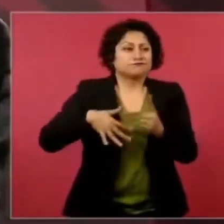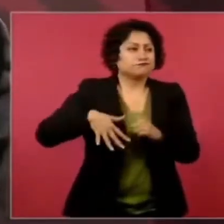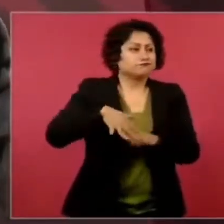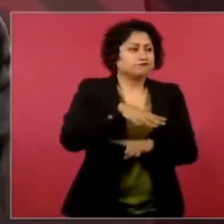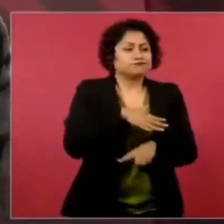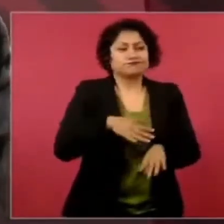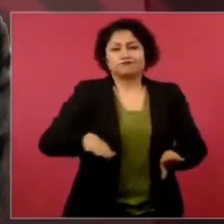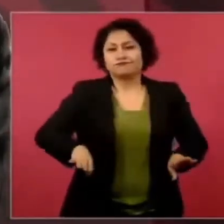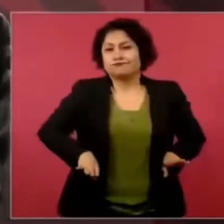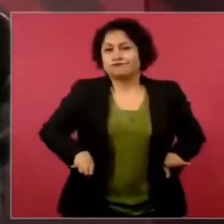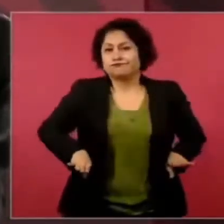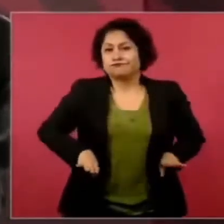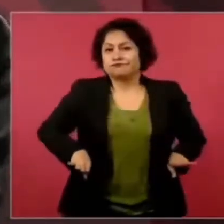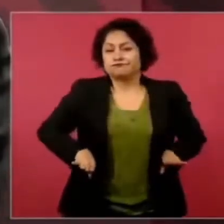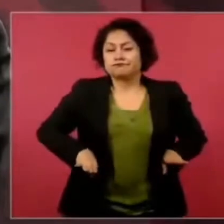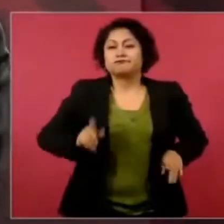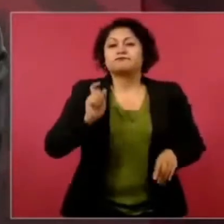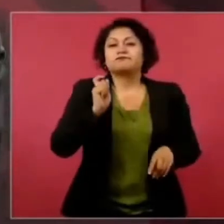Siempre